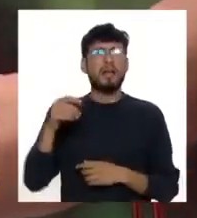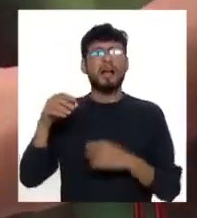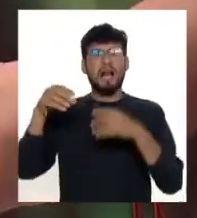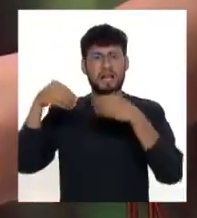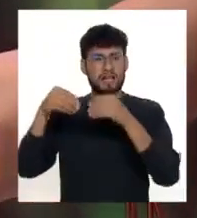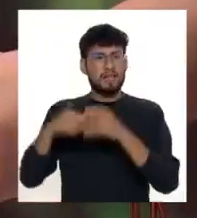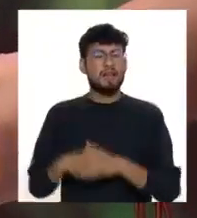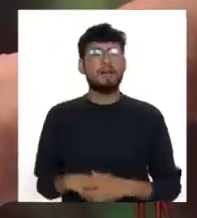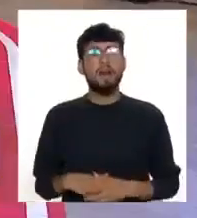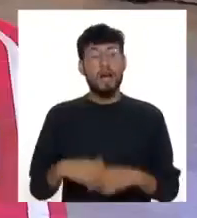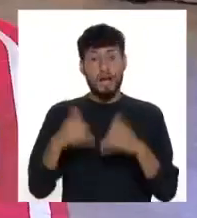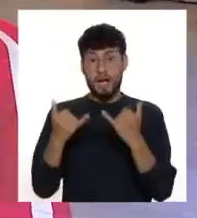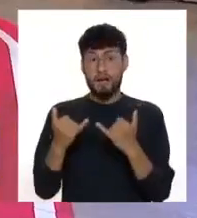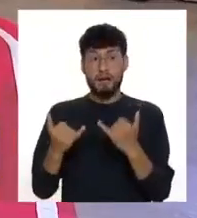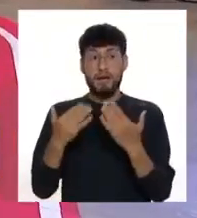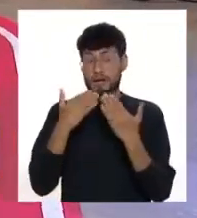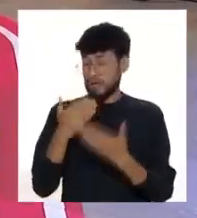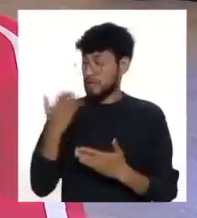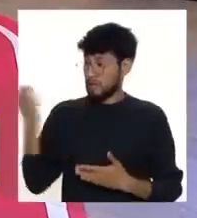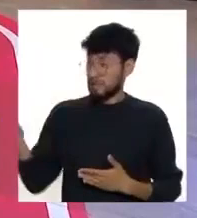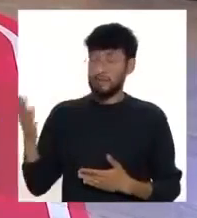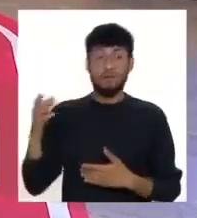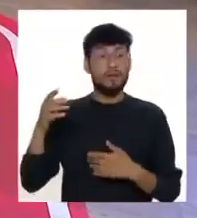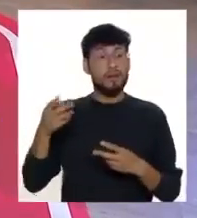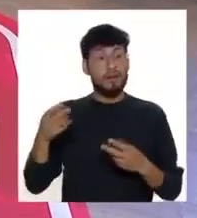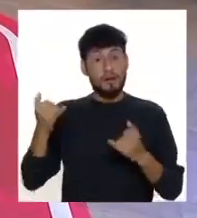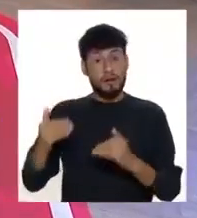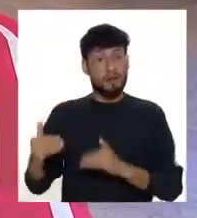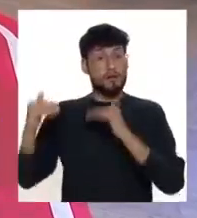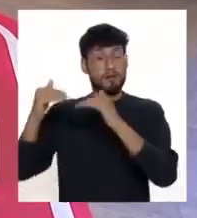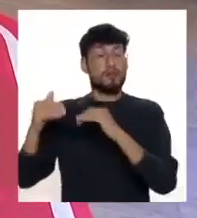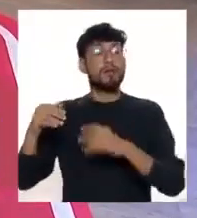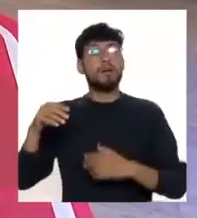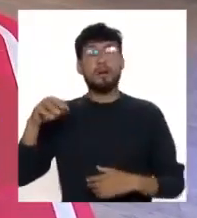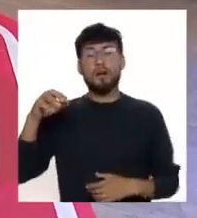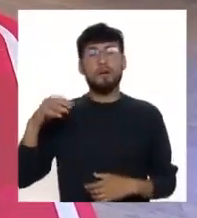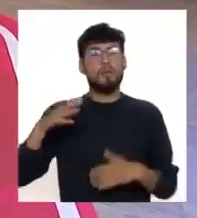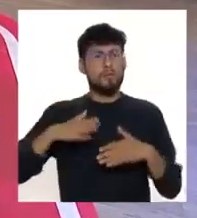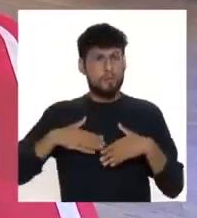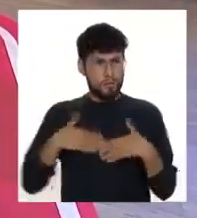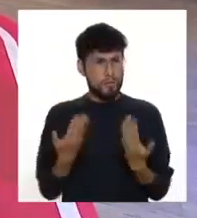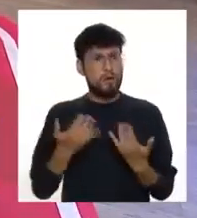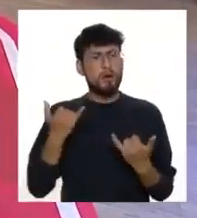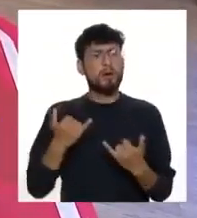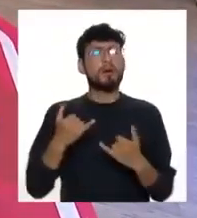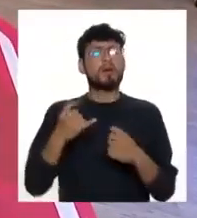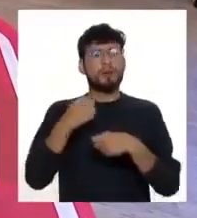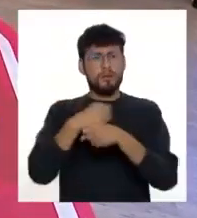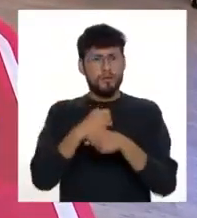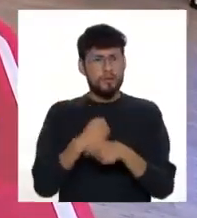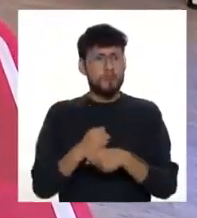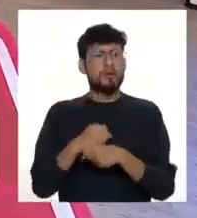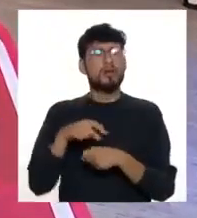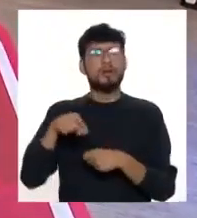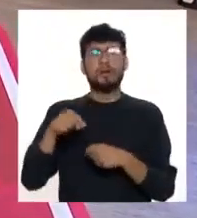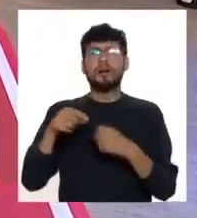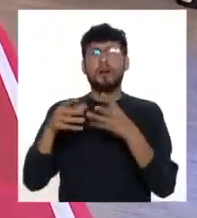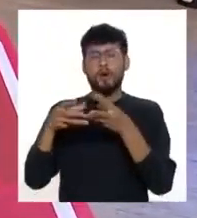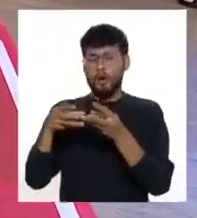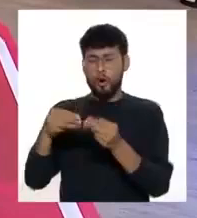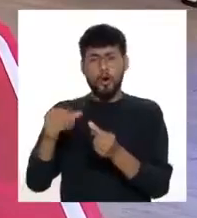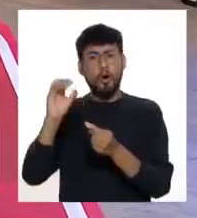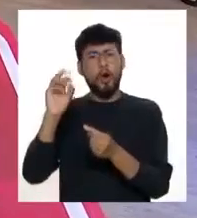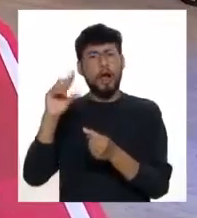cartón y gracias a justamente la elevación que nos está dando proe podemos tener este nuevo packaging Y acá es la línea alg